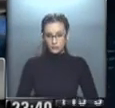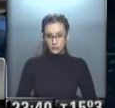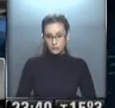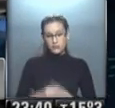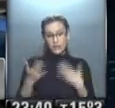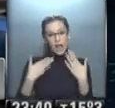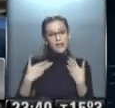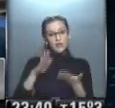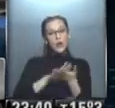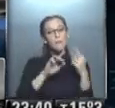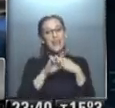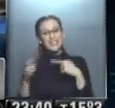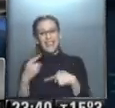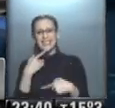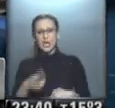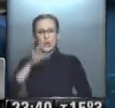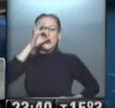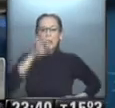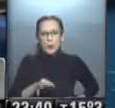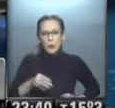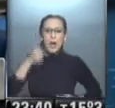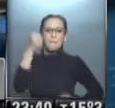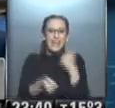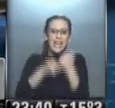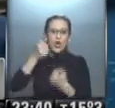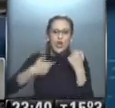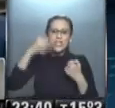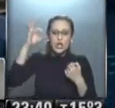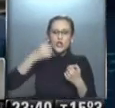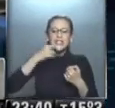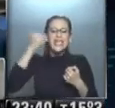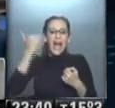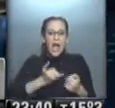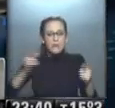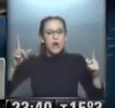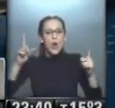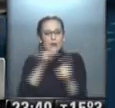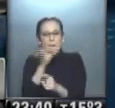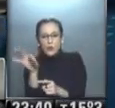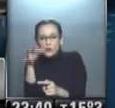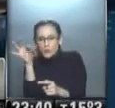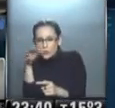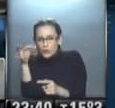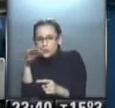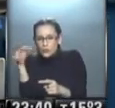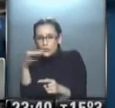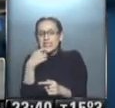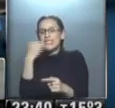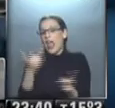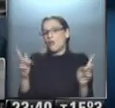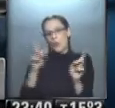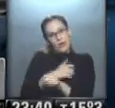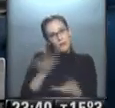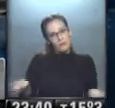cruzando estas declaraciones de Massa, dijo: jamás le pegaría a mi hijo si tuviera un problema de adicción a una